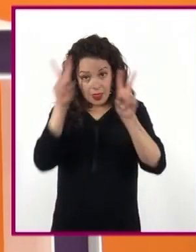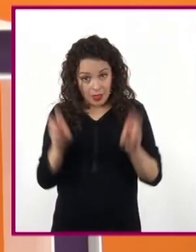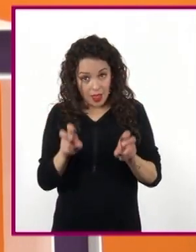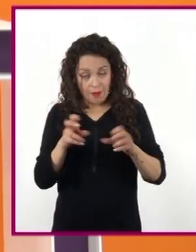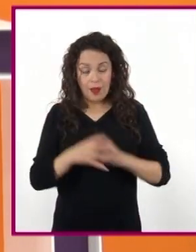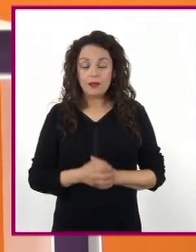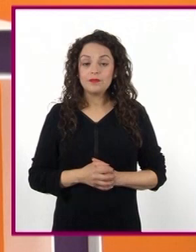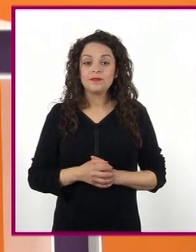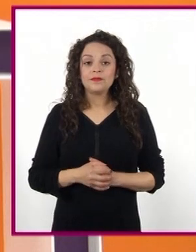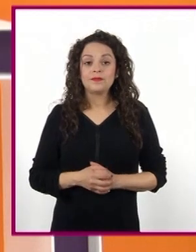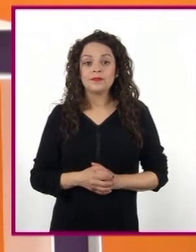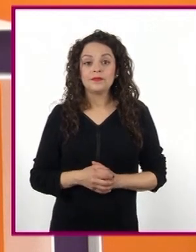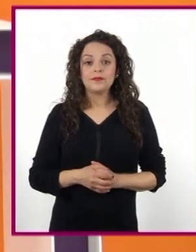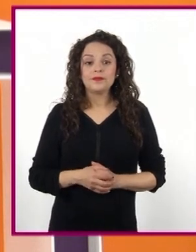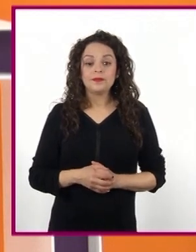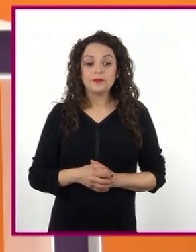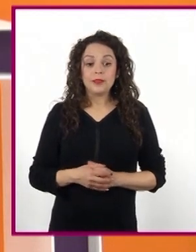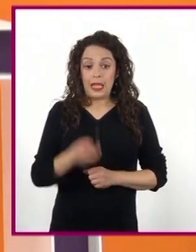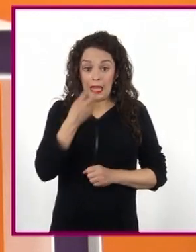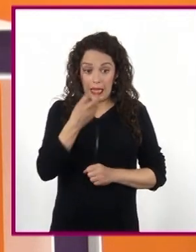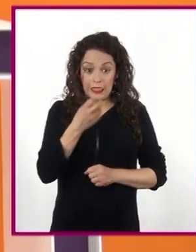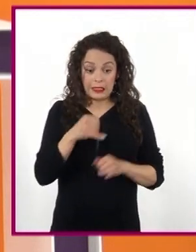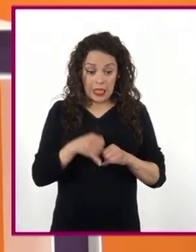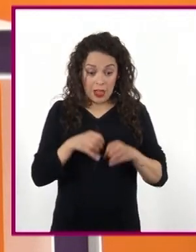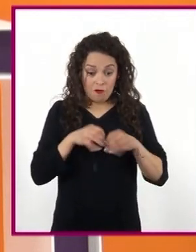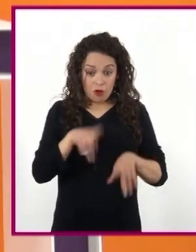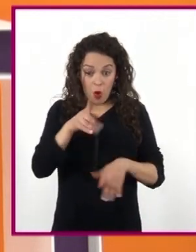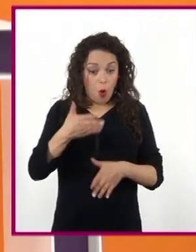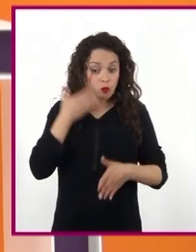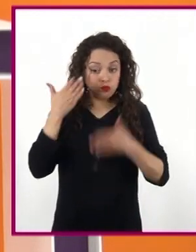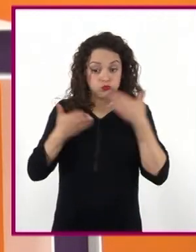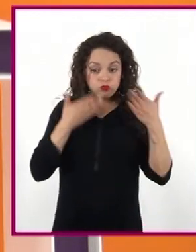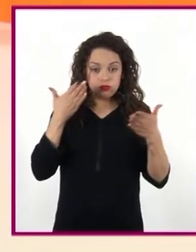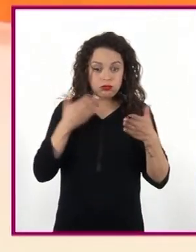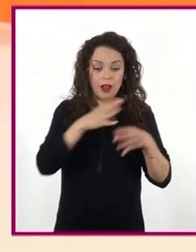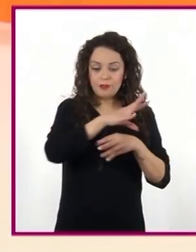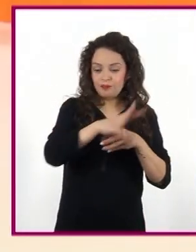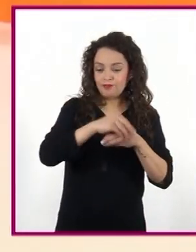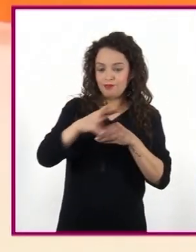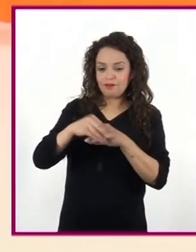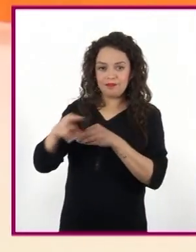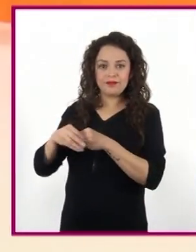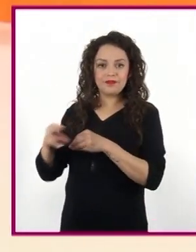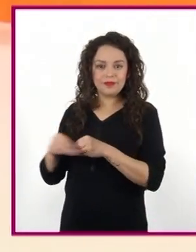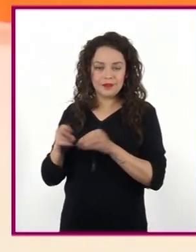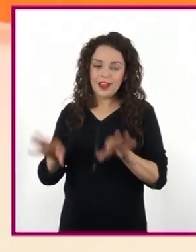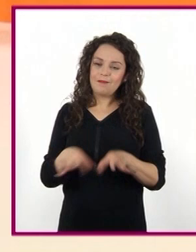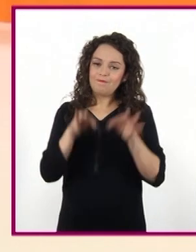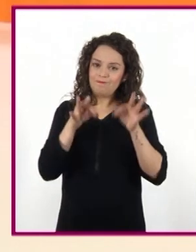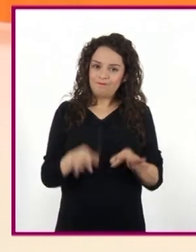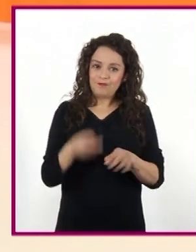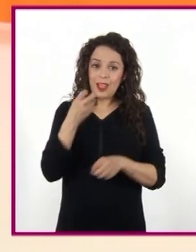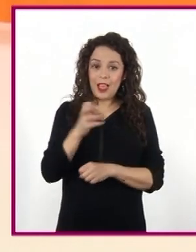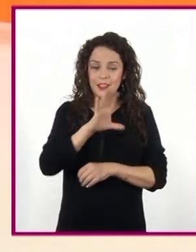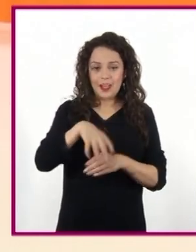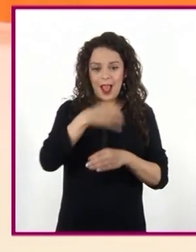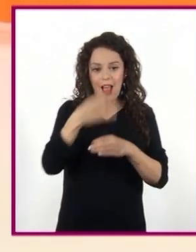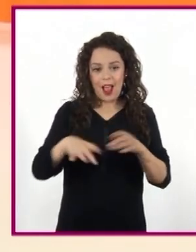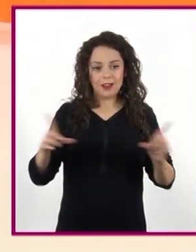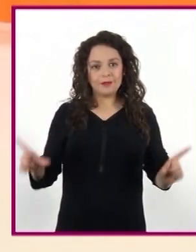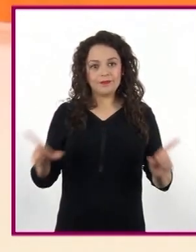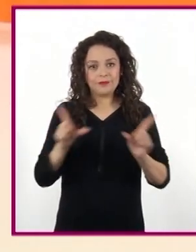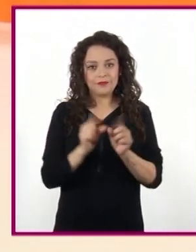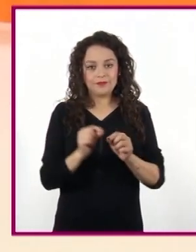forma, complementarán la información estudiada en la sesión. Hemos llegado al final de nuestra